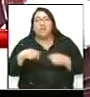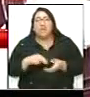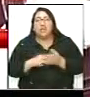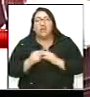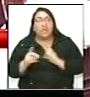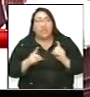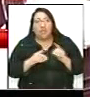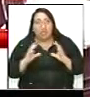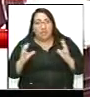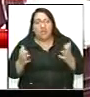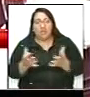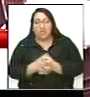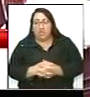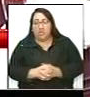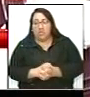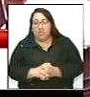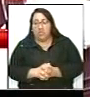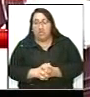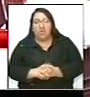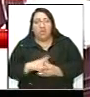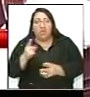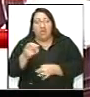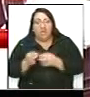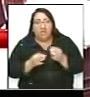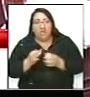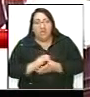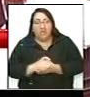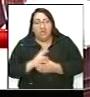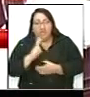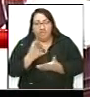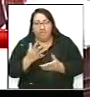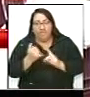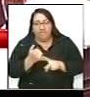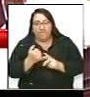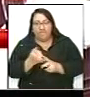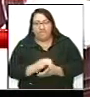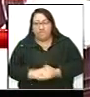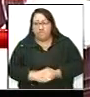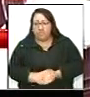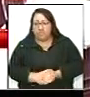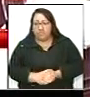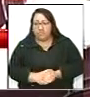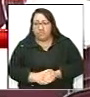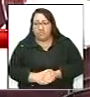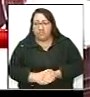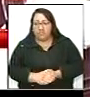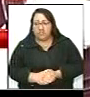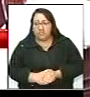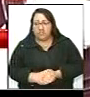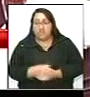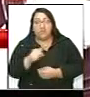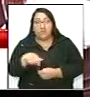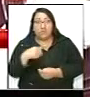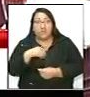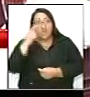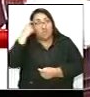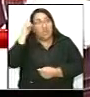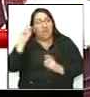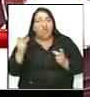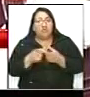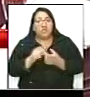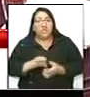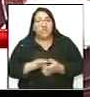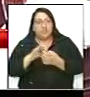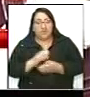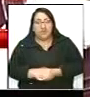en el debate este tema. Yo solamente quería entrar a dos aspectos. El primero, acá estamos pensando en la Comisión